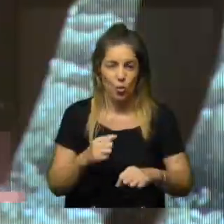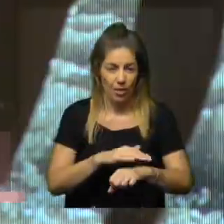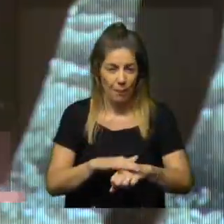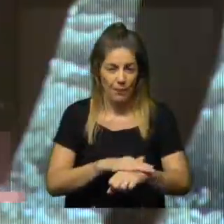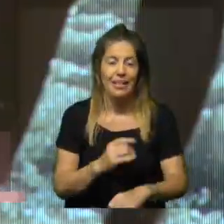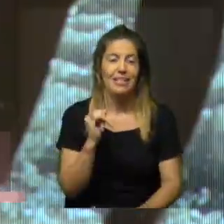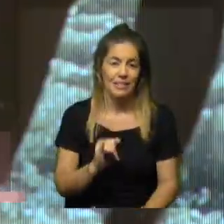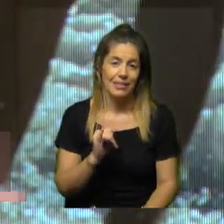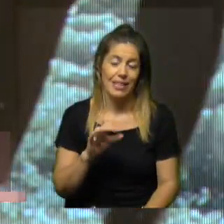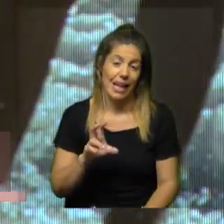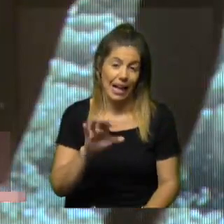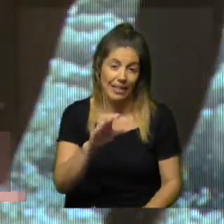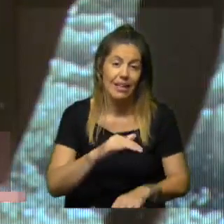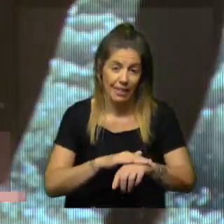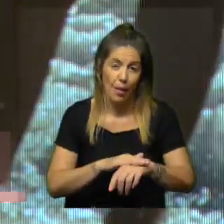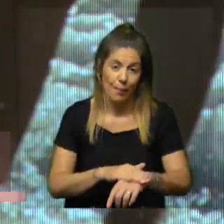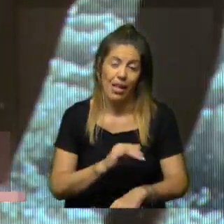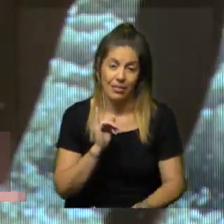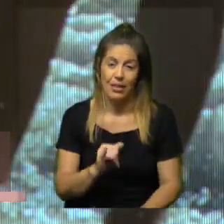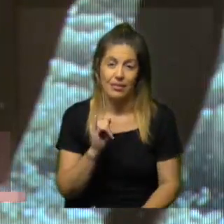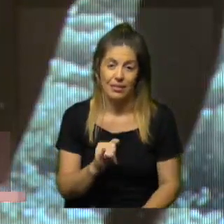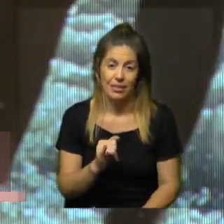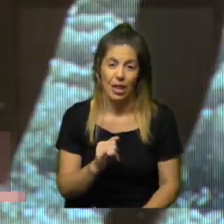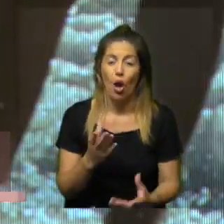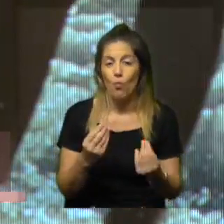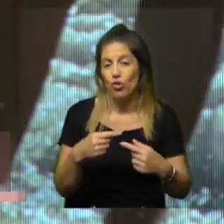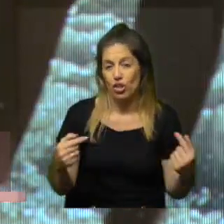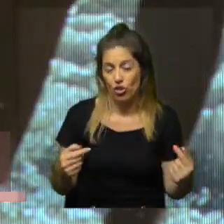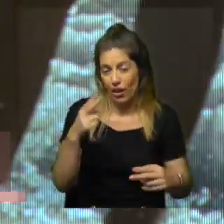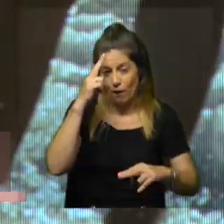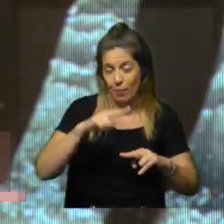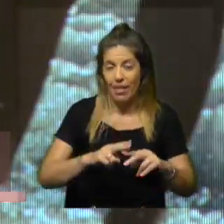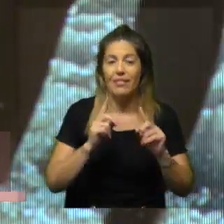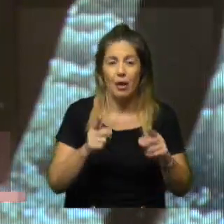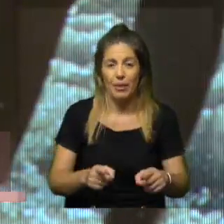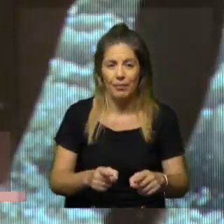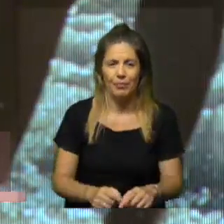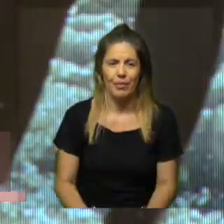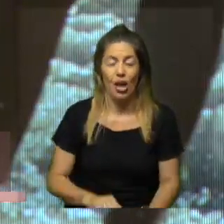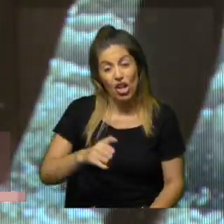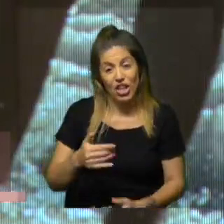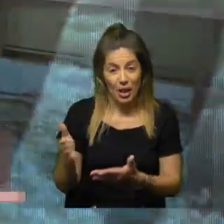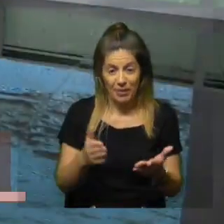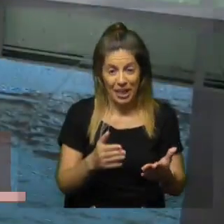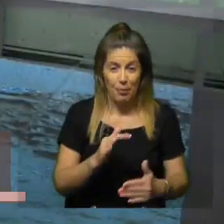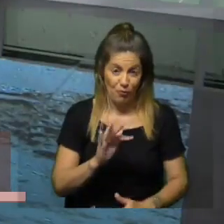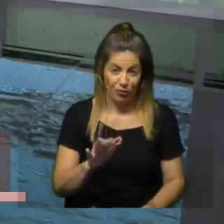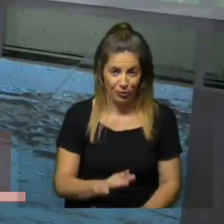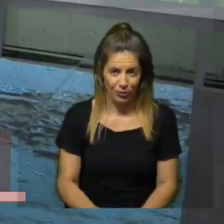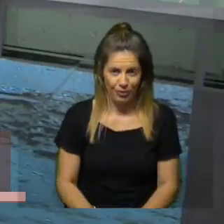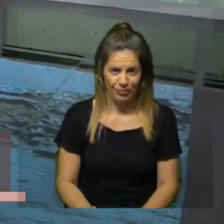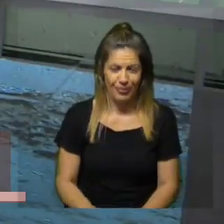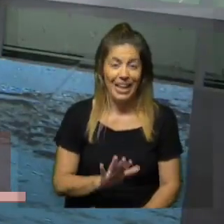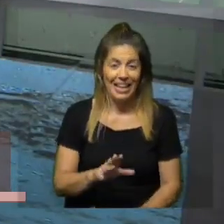sí, el cáncer de piel, ni que hablar. Sí, sí, sí. Tenemos muchas otras patologías también. Bueno, que ya le invitaremos entonces. Sí, vamos, dejamos